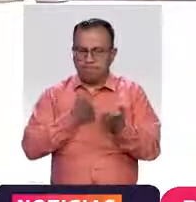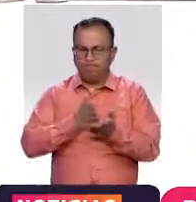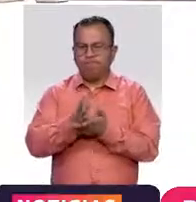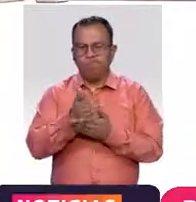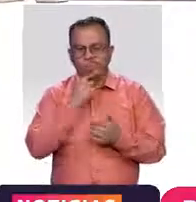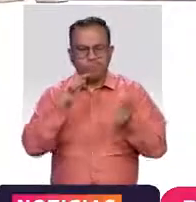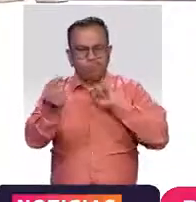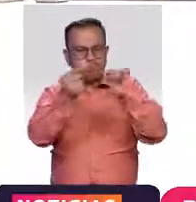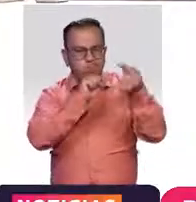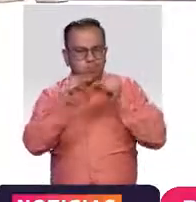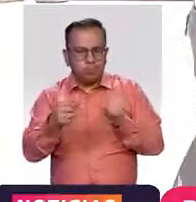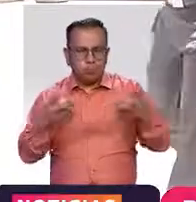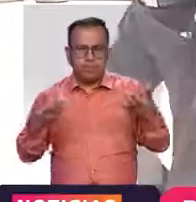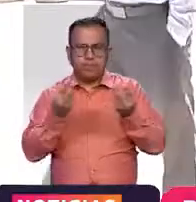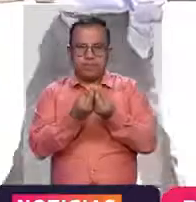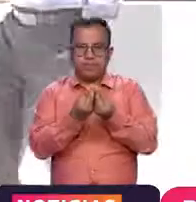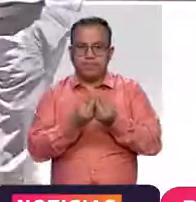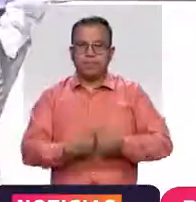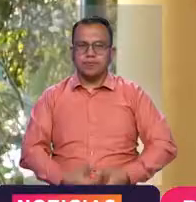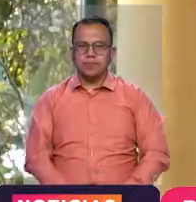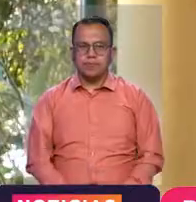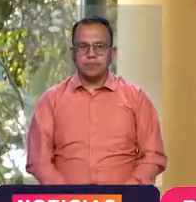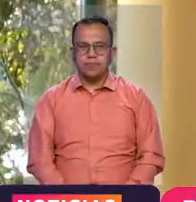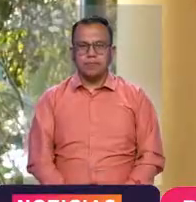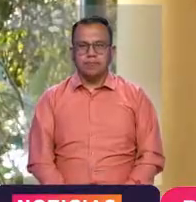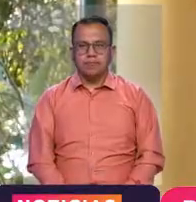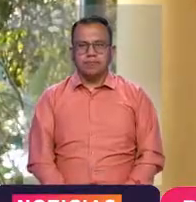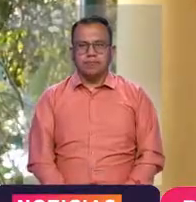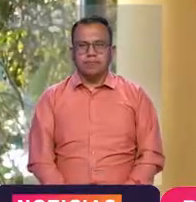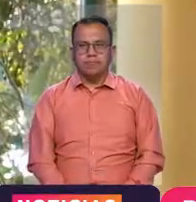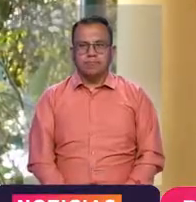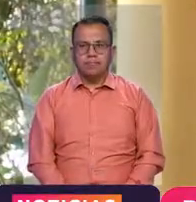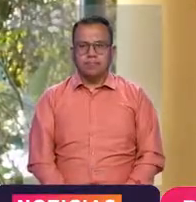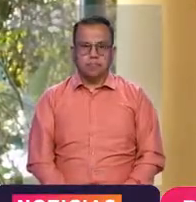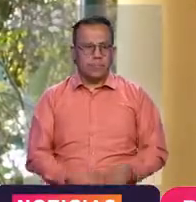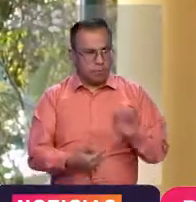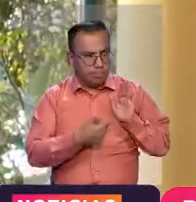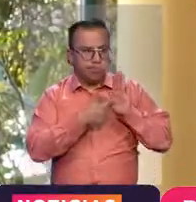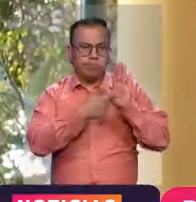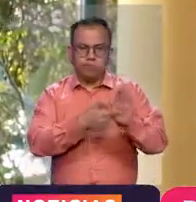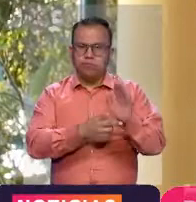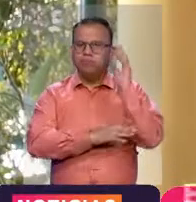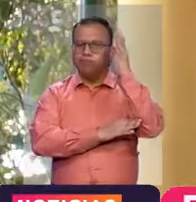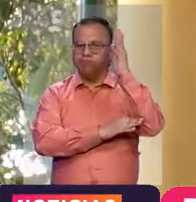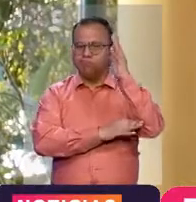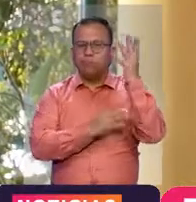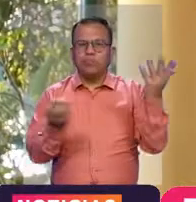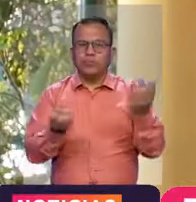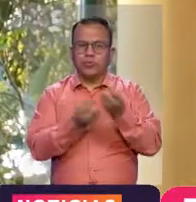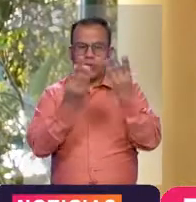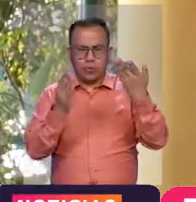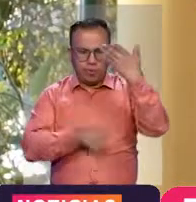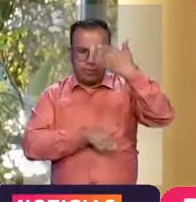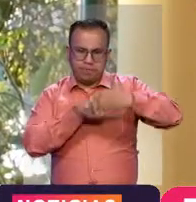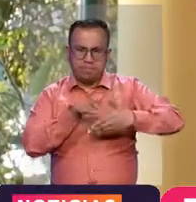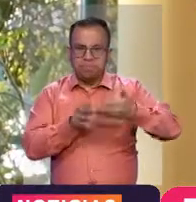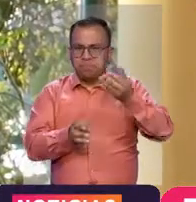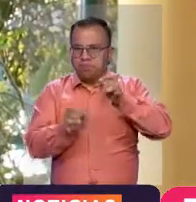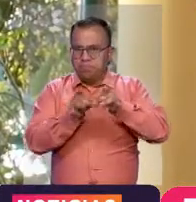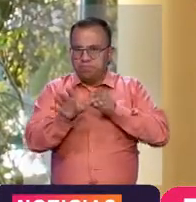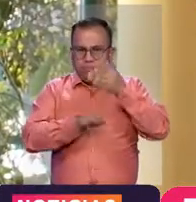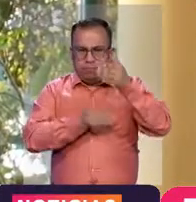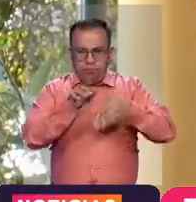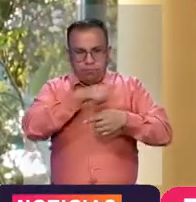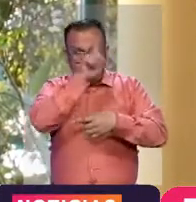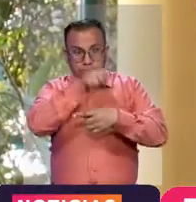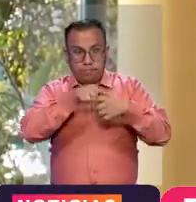debate entre los cabildantes inventaba una ponencia que se vence la próxima semana y